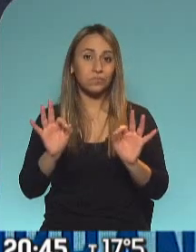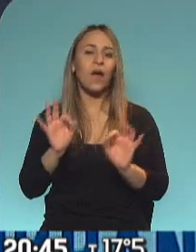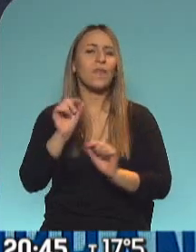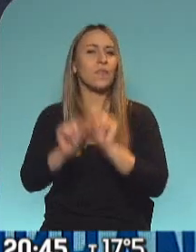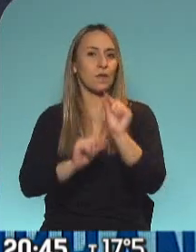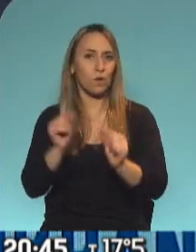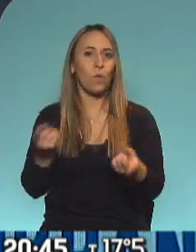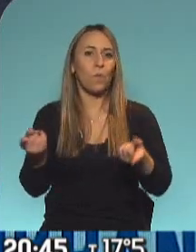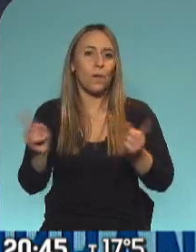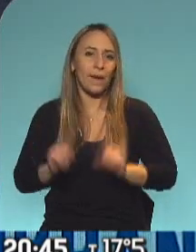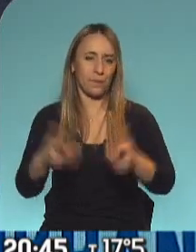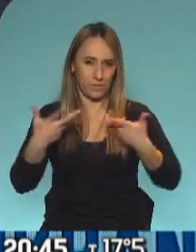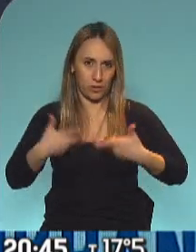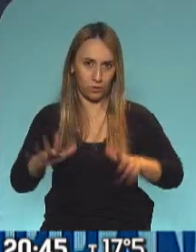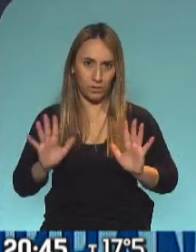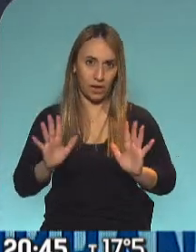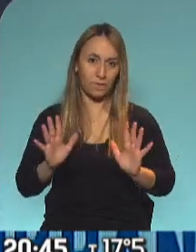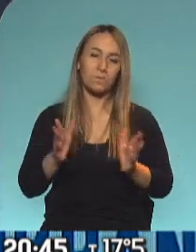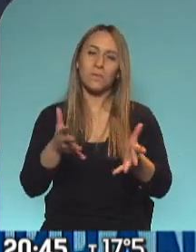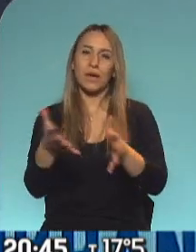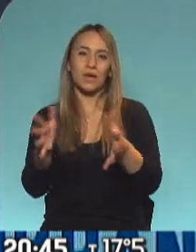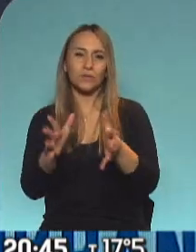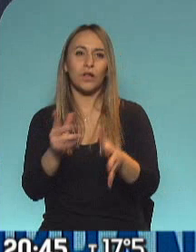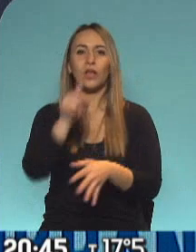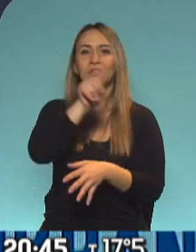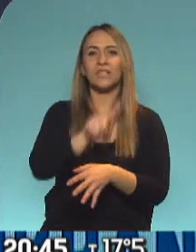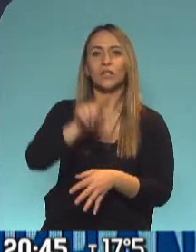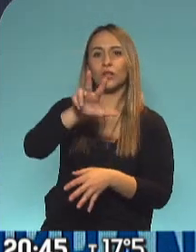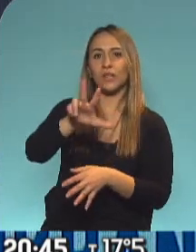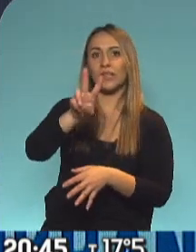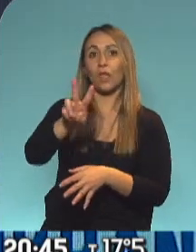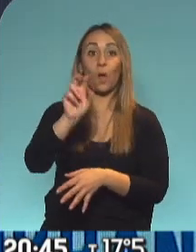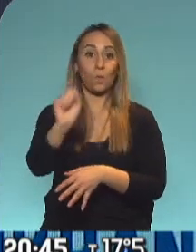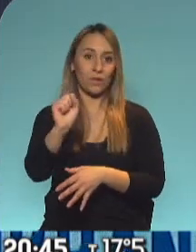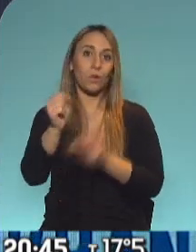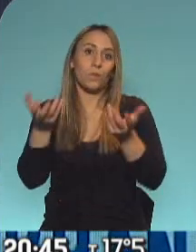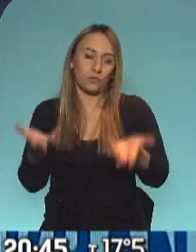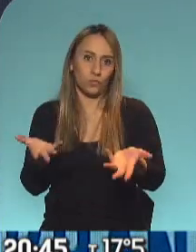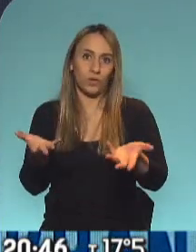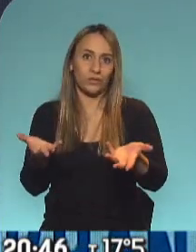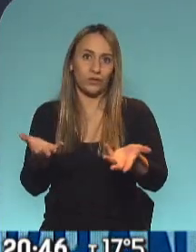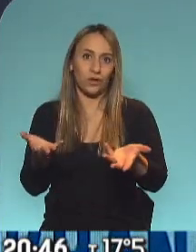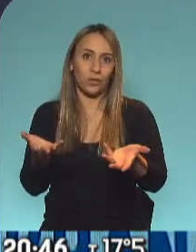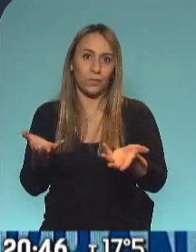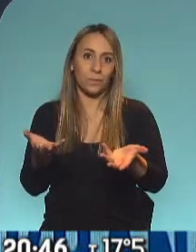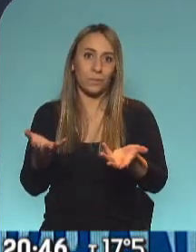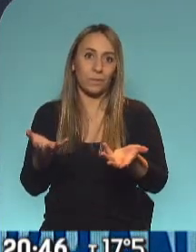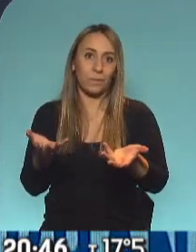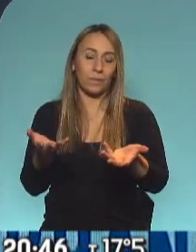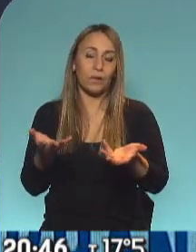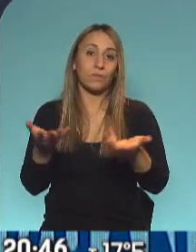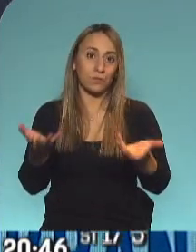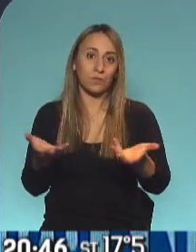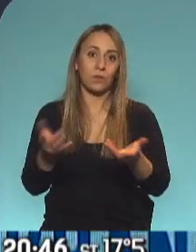comenzó a normalizarse, vendiéndose más o menos a 132 pesos y, por supuesto, pudiendo hacer que